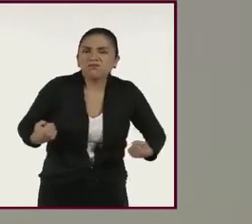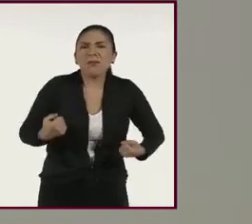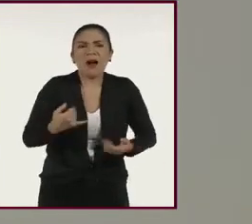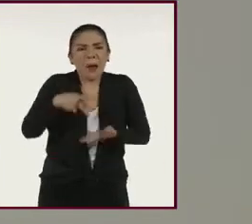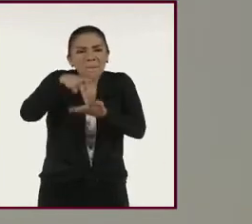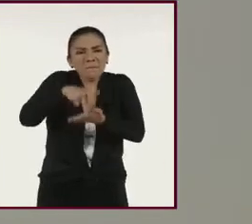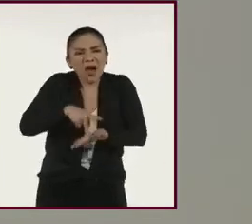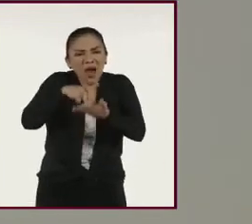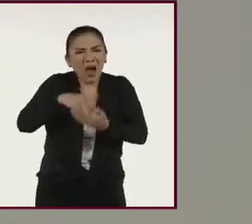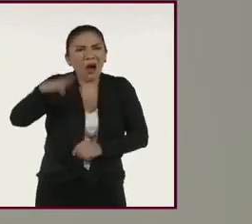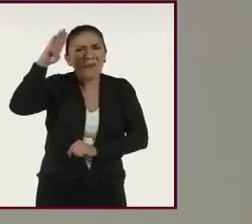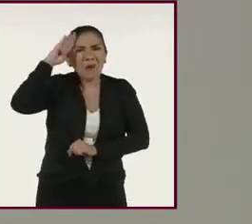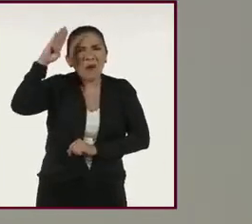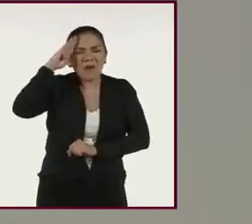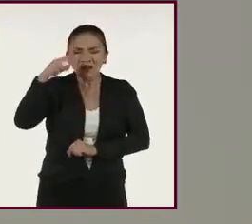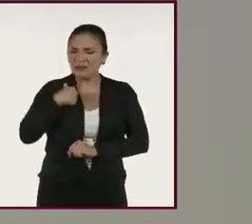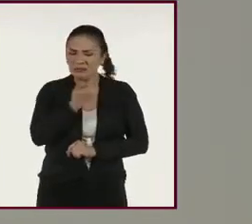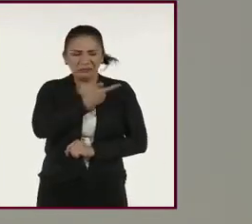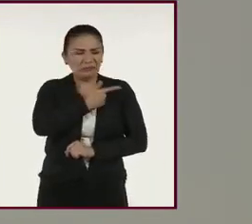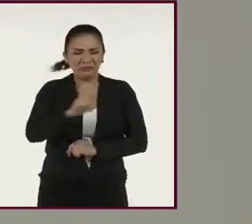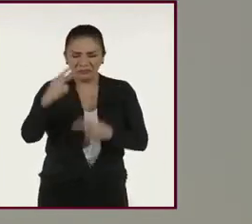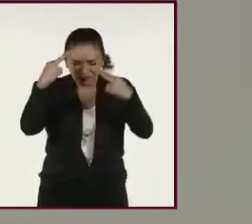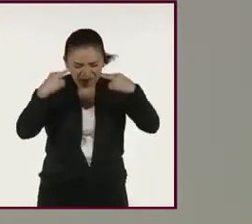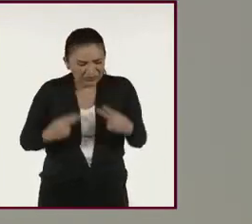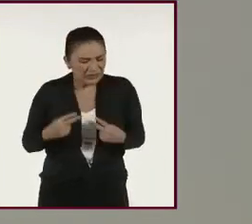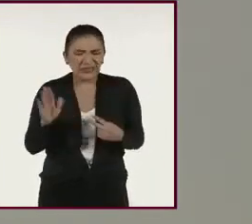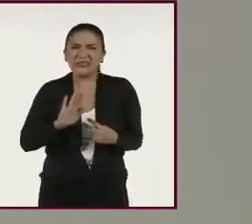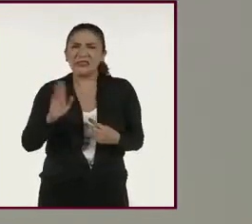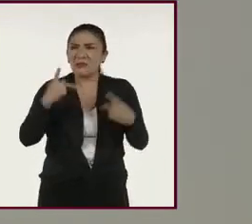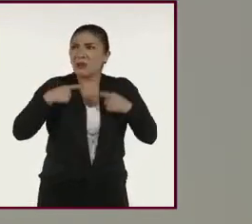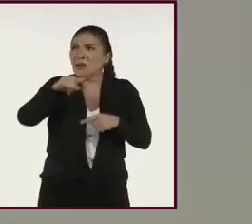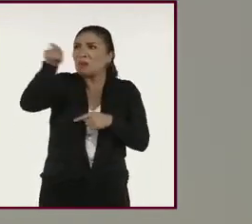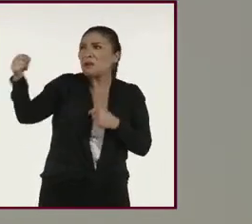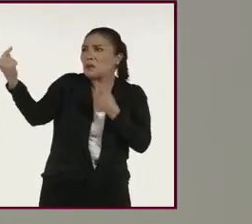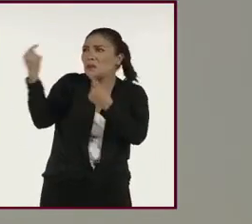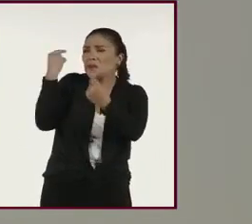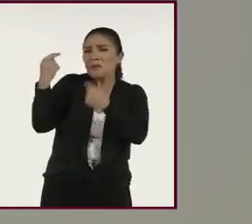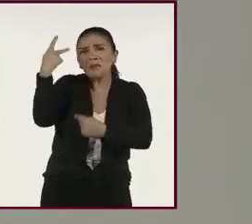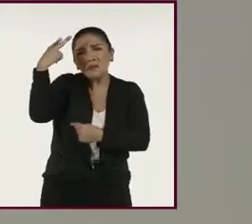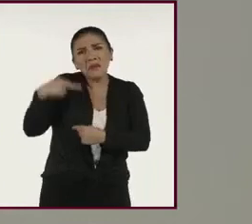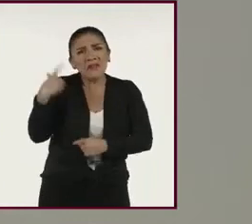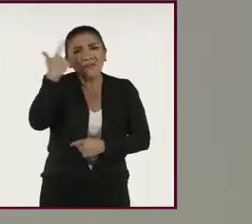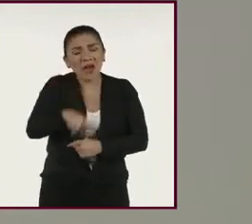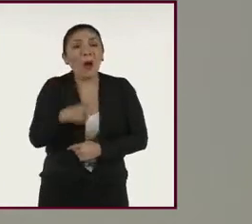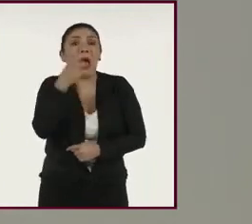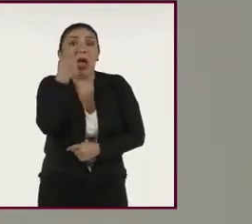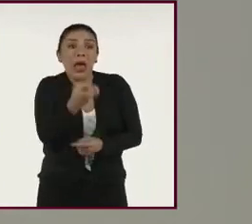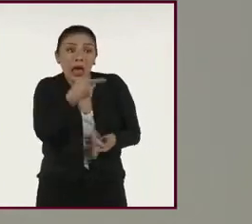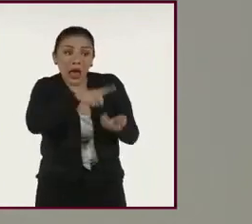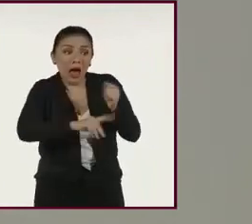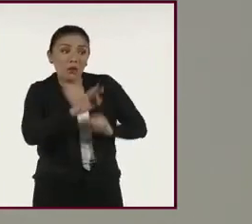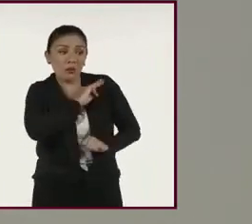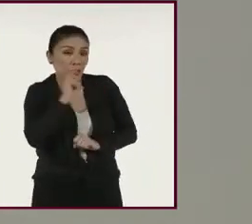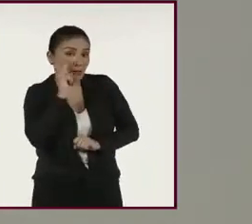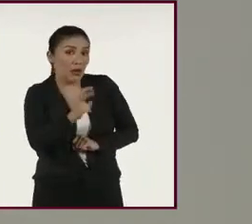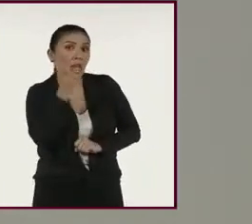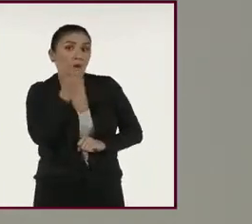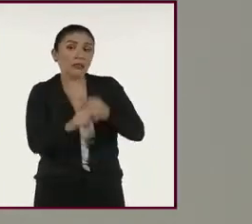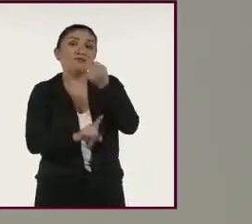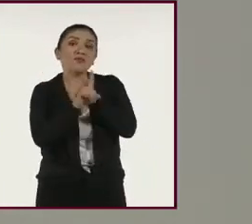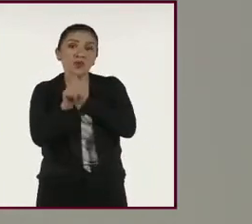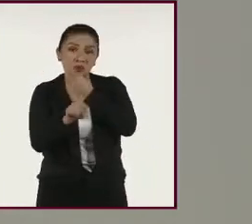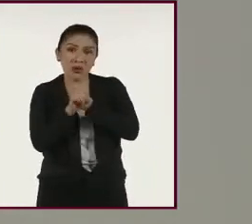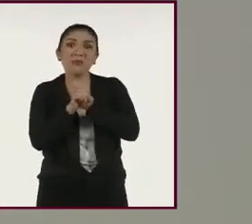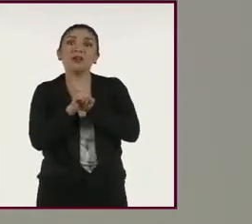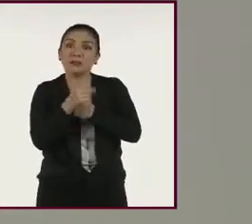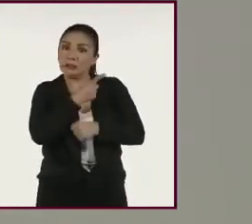que no es grata la percepción que otros tienen sobre su imagen corporal, eso ya podría ser una de las conductas de riesgo